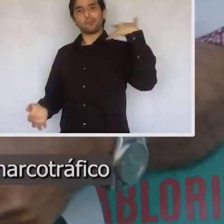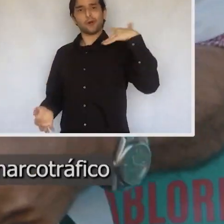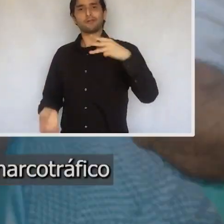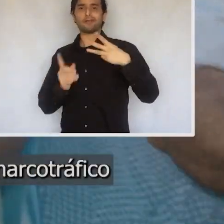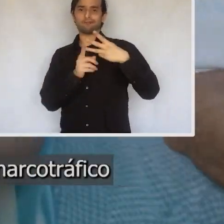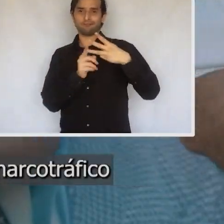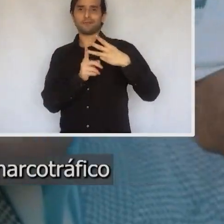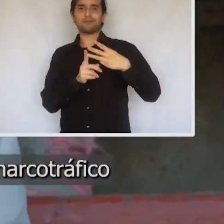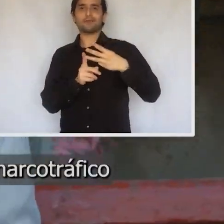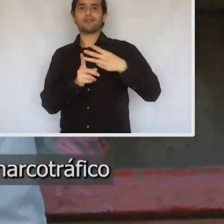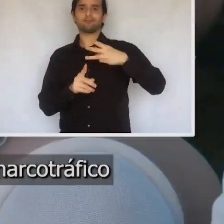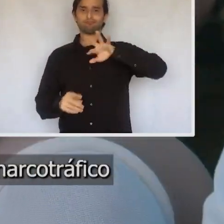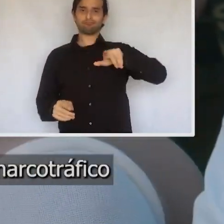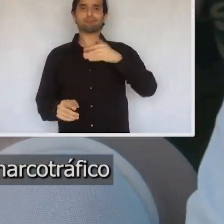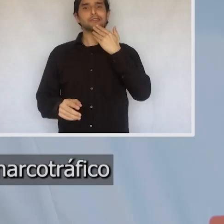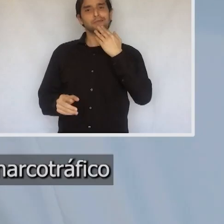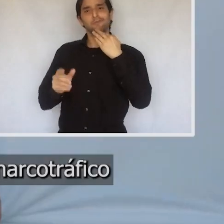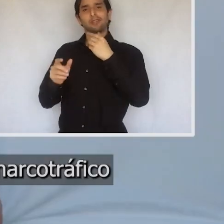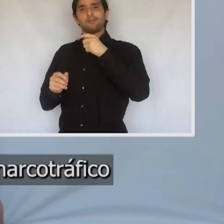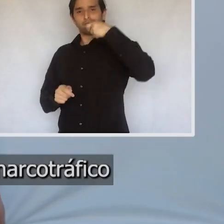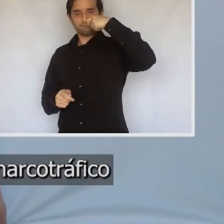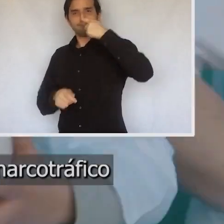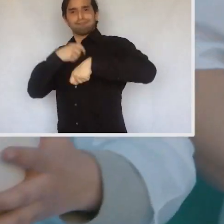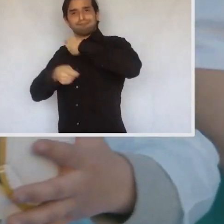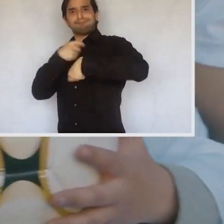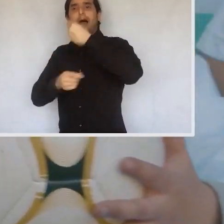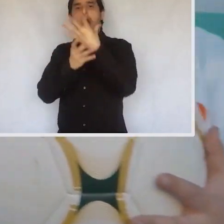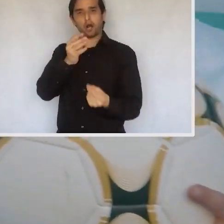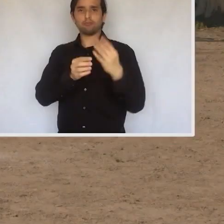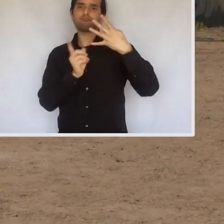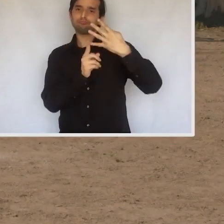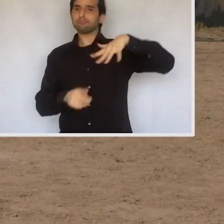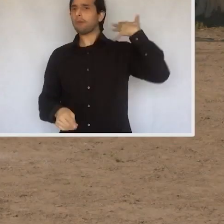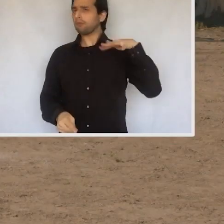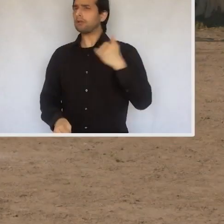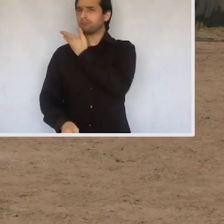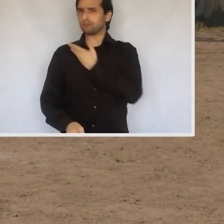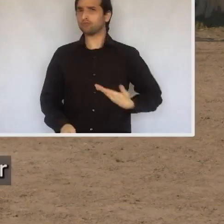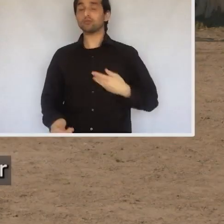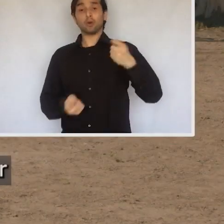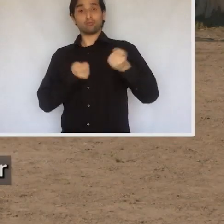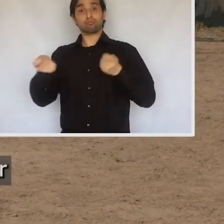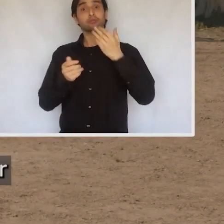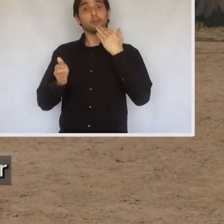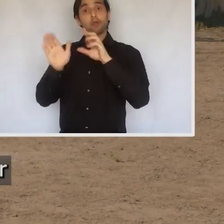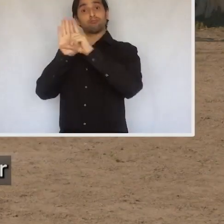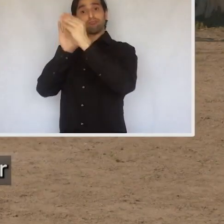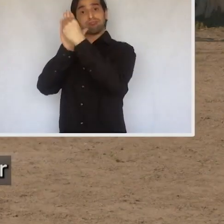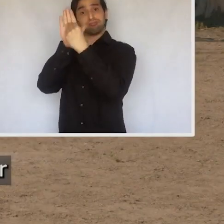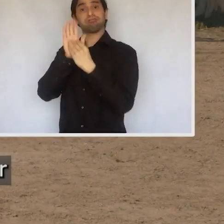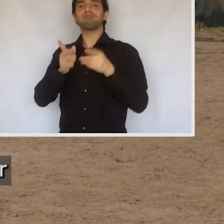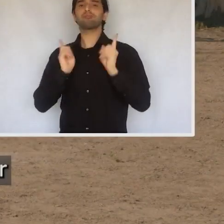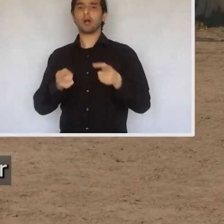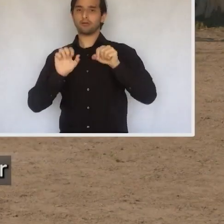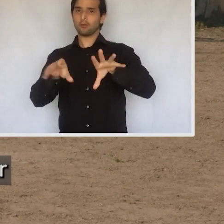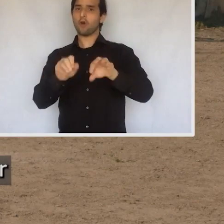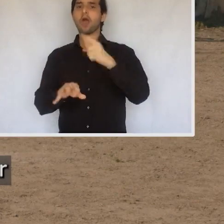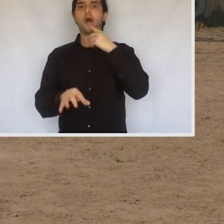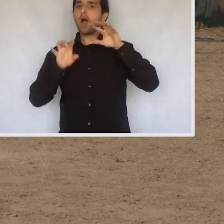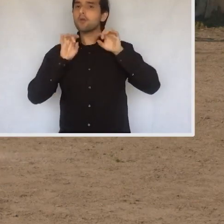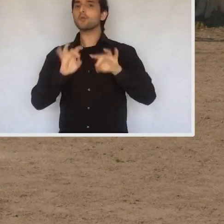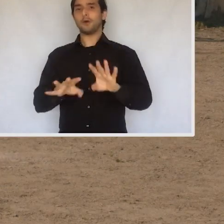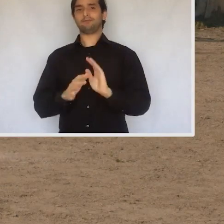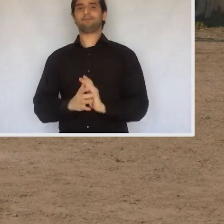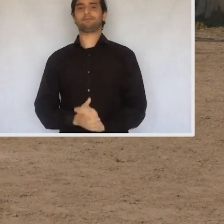personas. 3, ganar la batalla contra la delincuencia y el narcotráfico. Y 4, lo más importante, gobernar y legislar sigue siendo